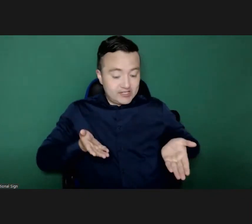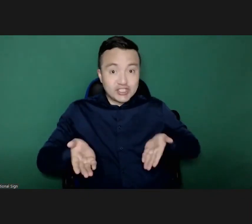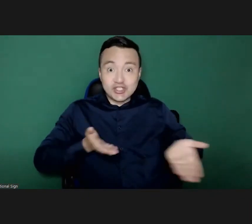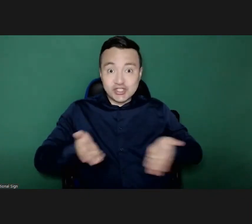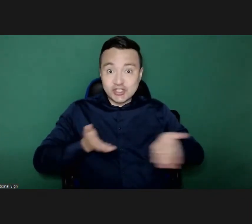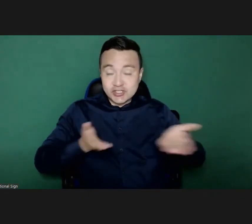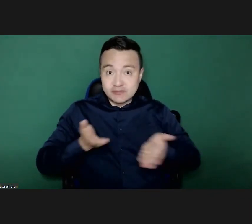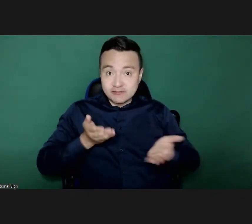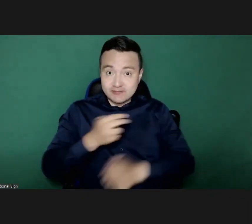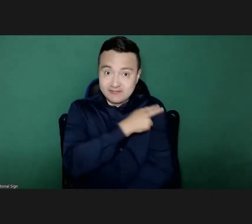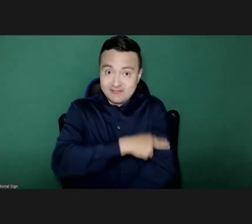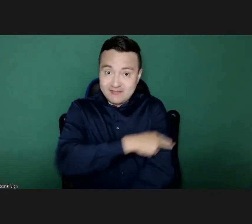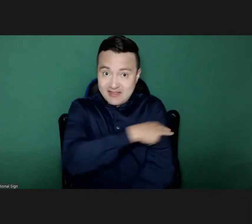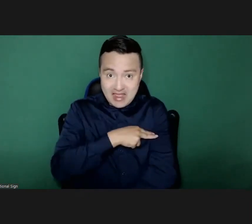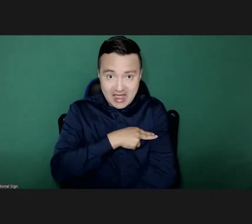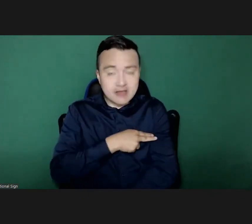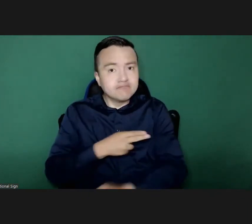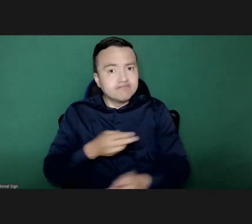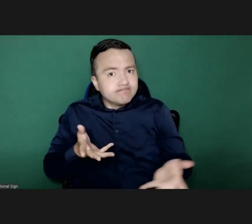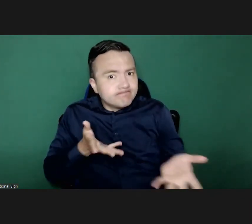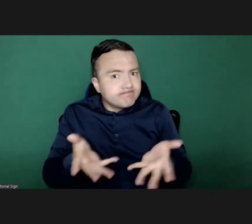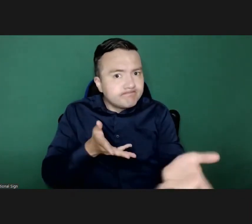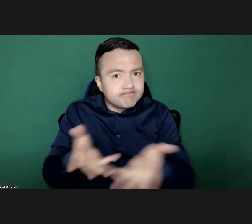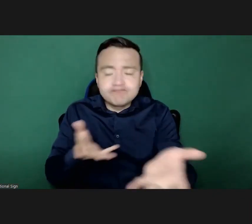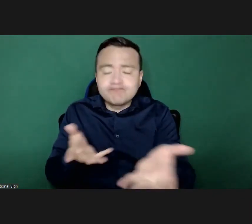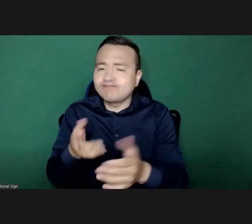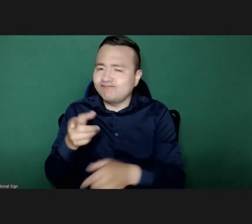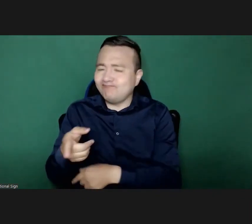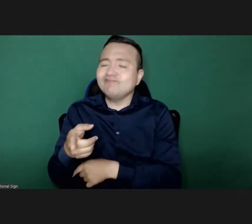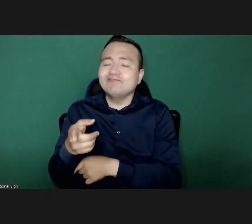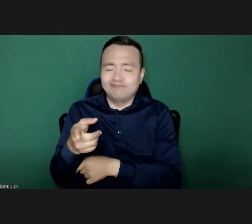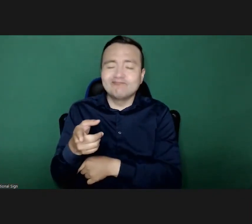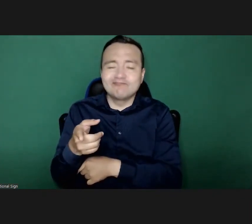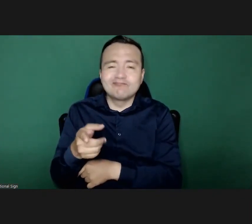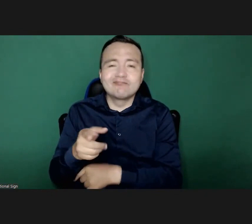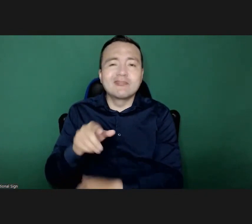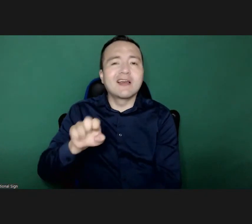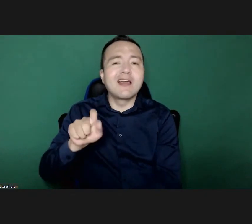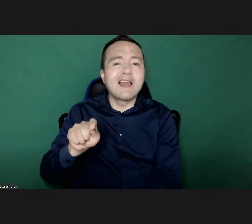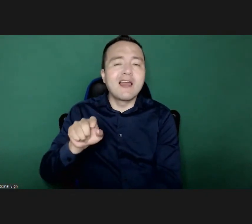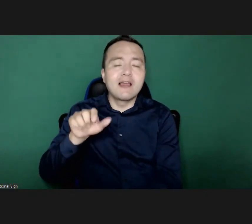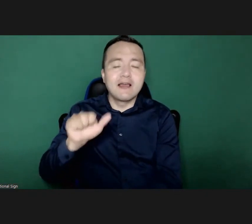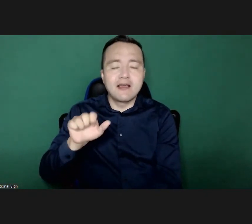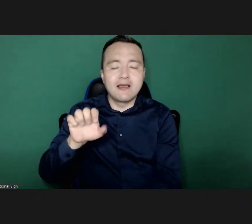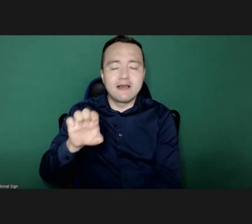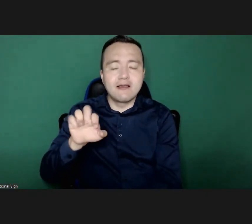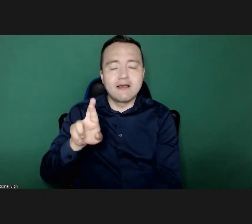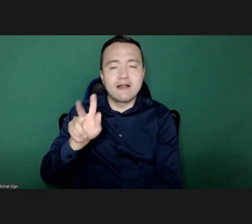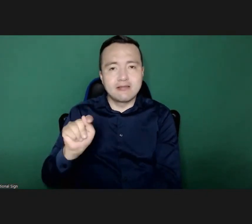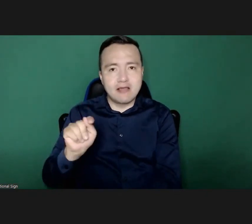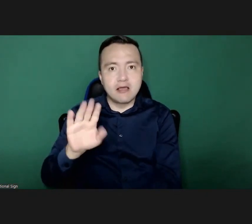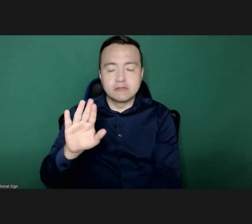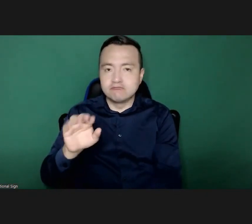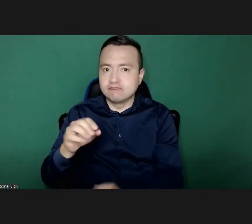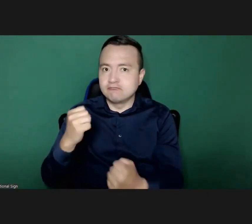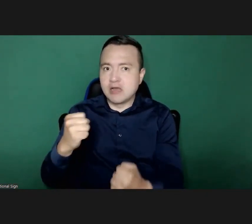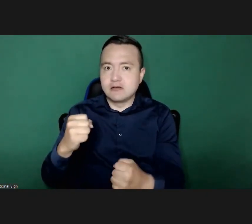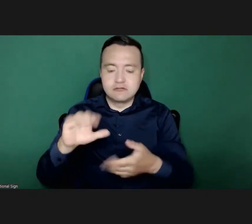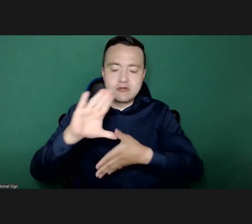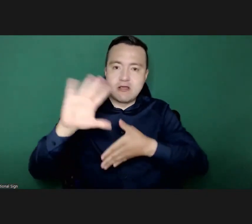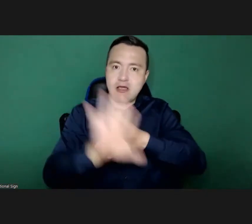las ENTs, que siguen siendo la principal causa de muerte en las Américas. Con los limitados recursos